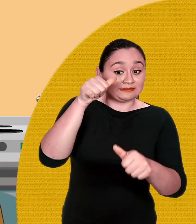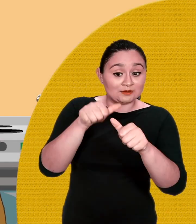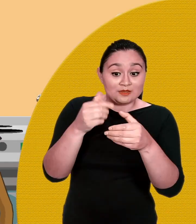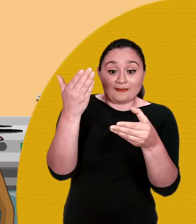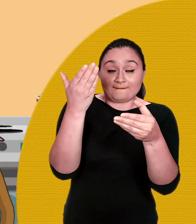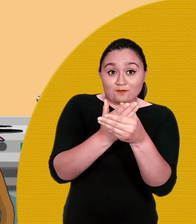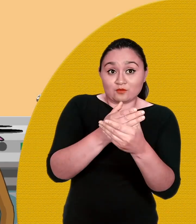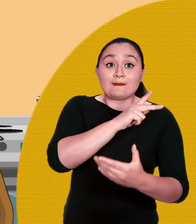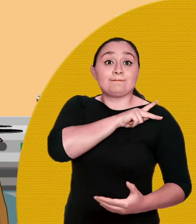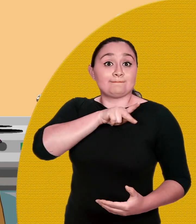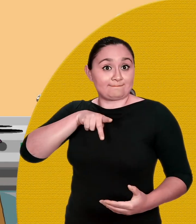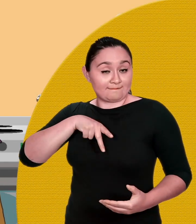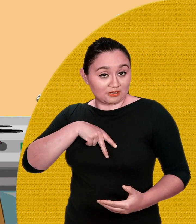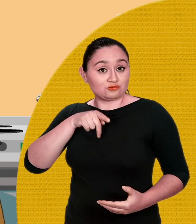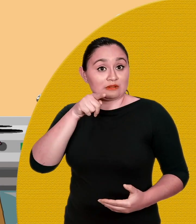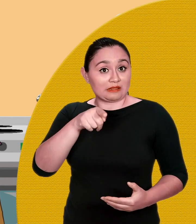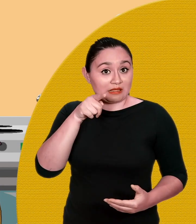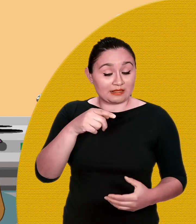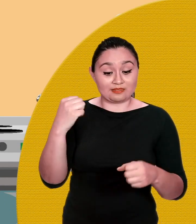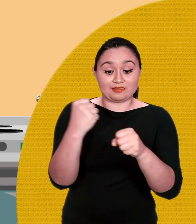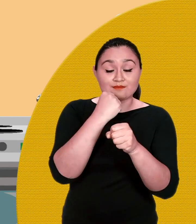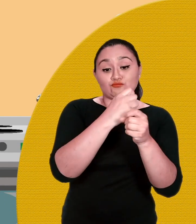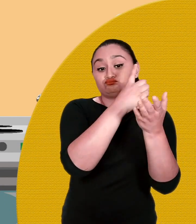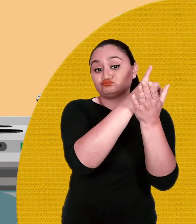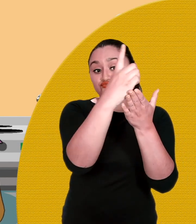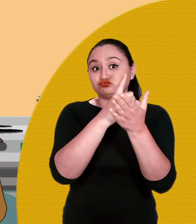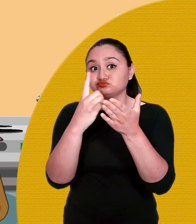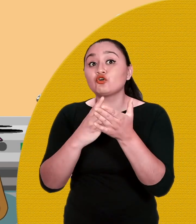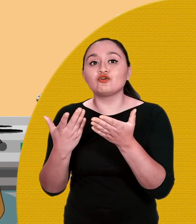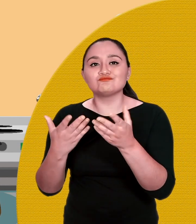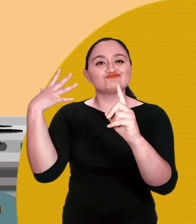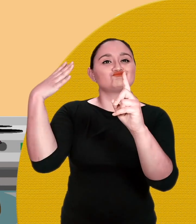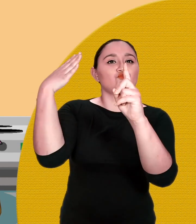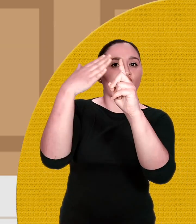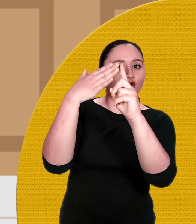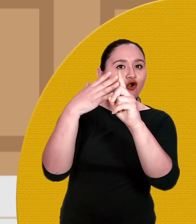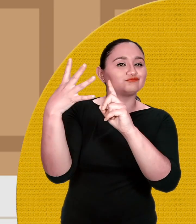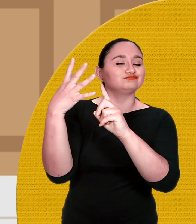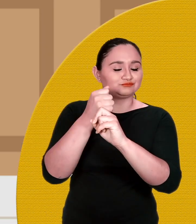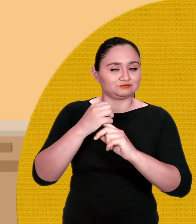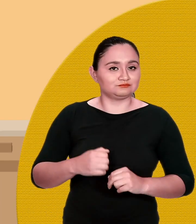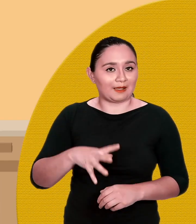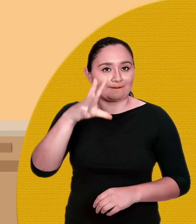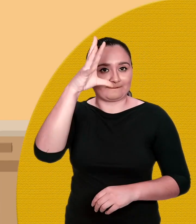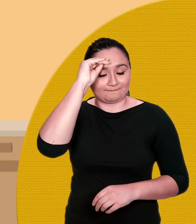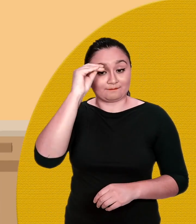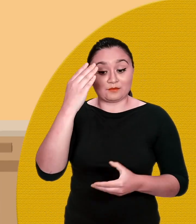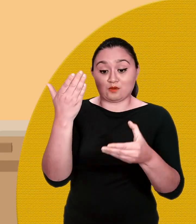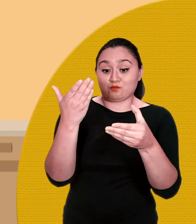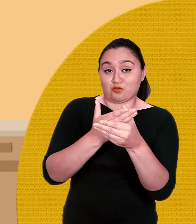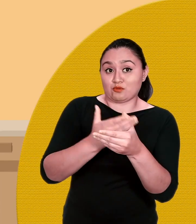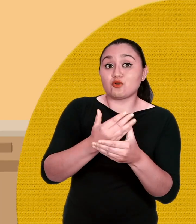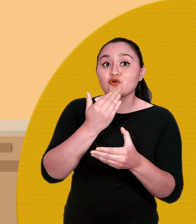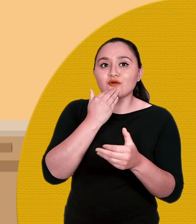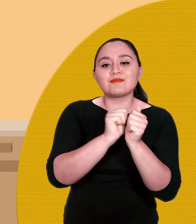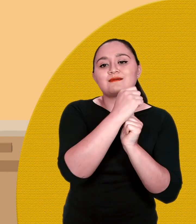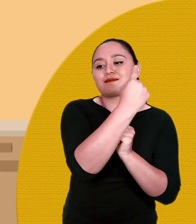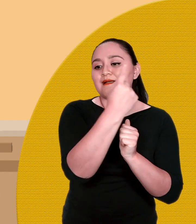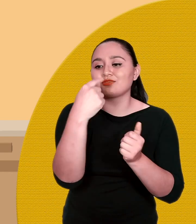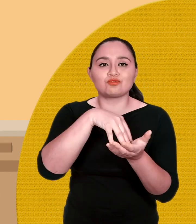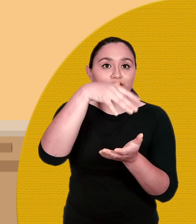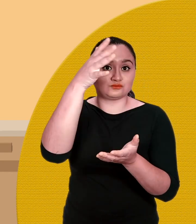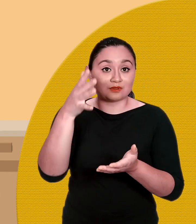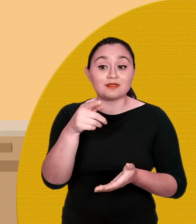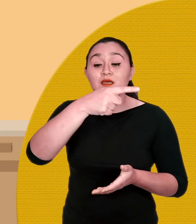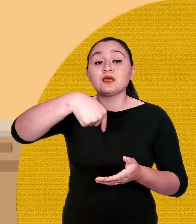Recuerda, el portafolio es personal y plantea el trabajo semanal en torno a un objetivo de aprendizaje. El portafolio debe ser realizado por cada